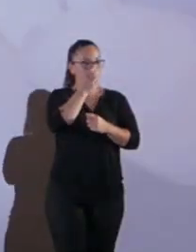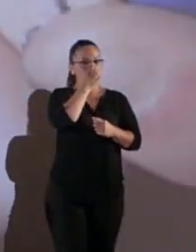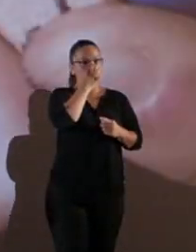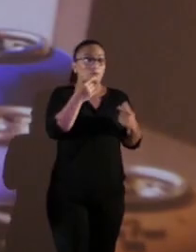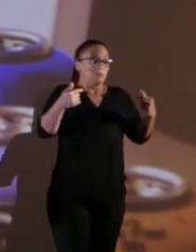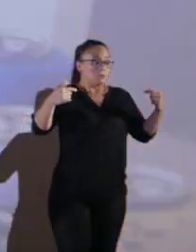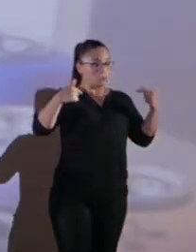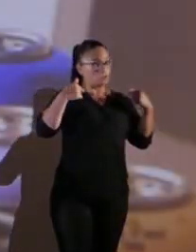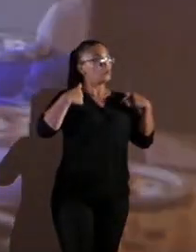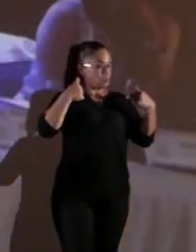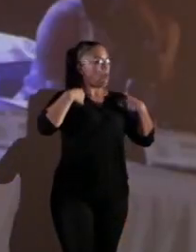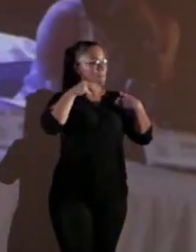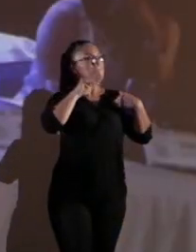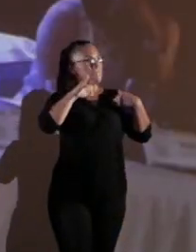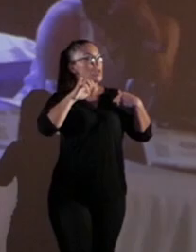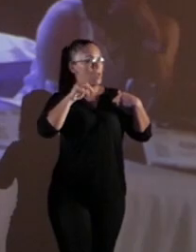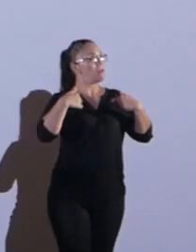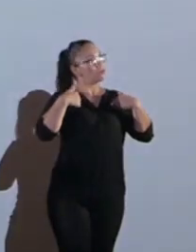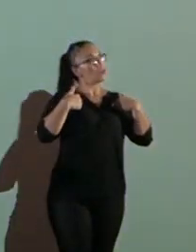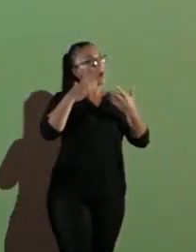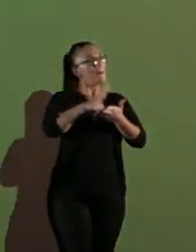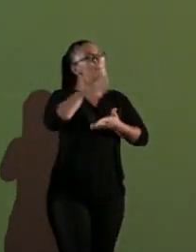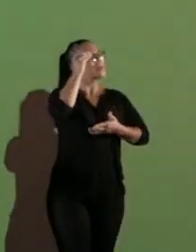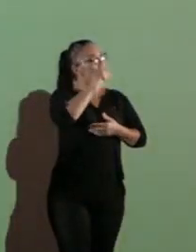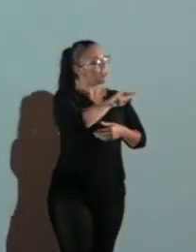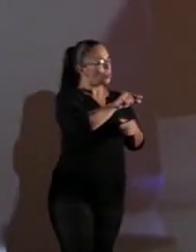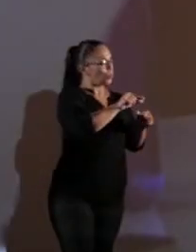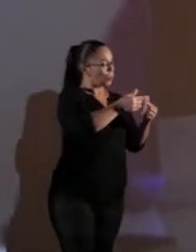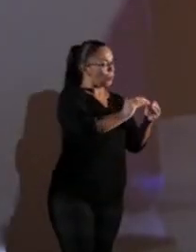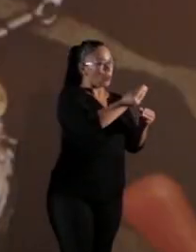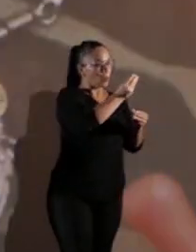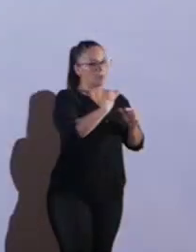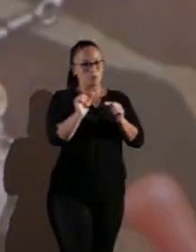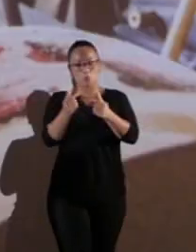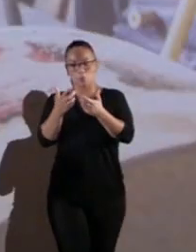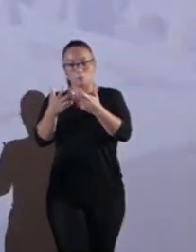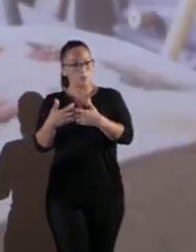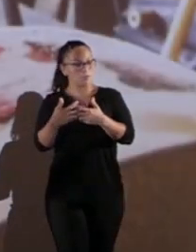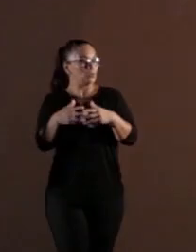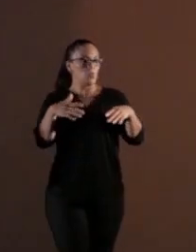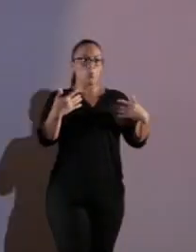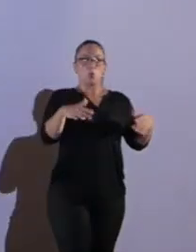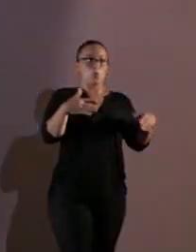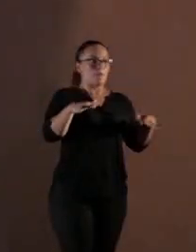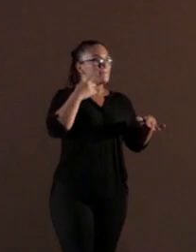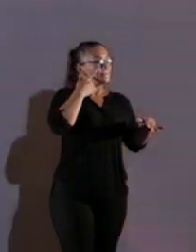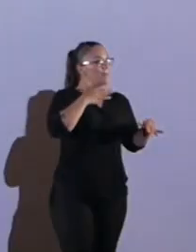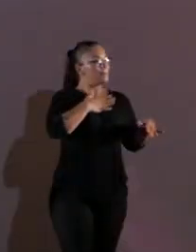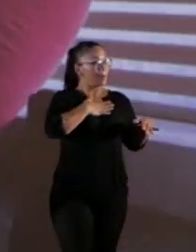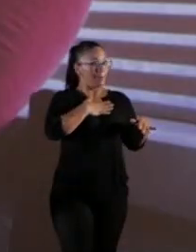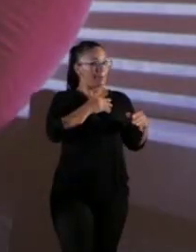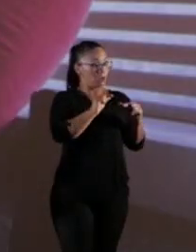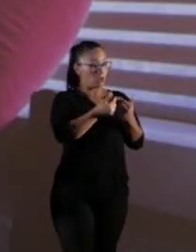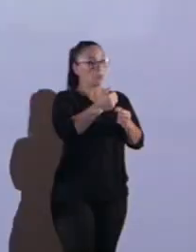esta experiencia con las empresas con los chicos y con las chicas de esta experiencia de aprendizaje para mí en el mundo del trabajo